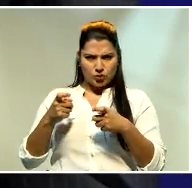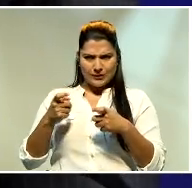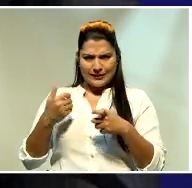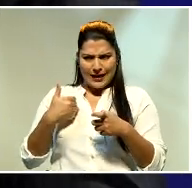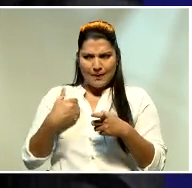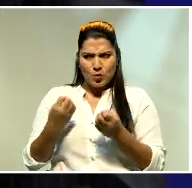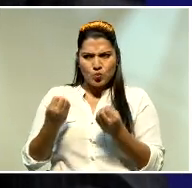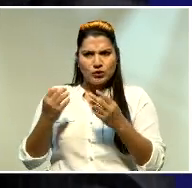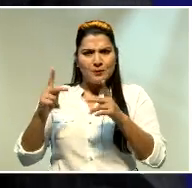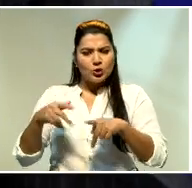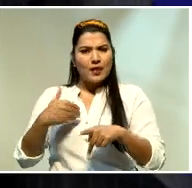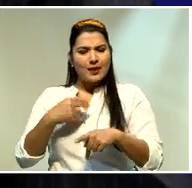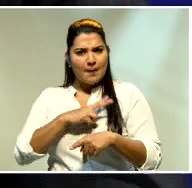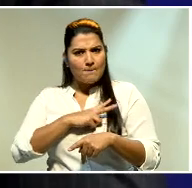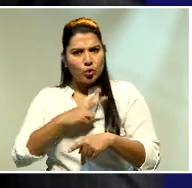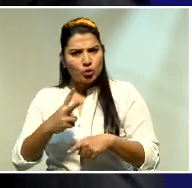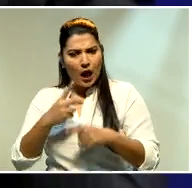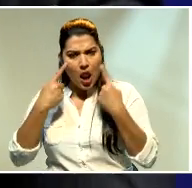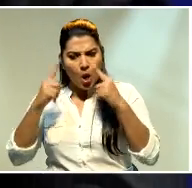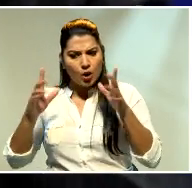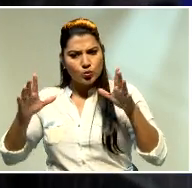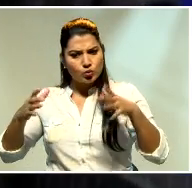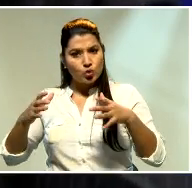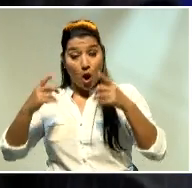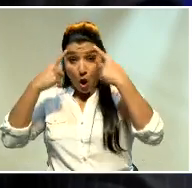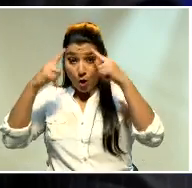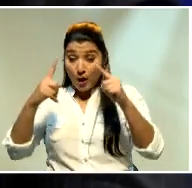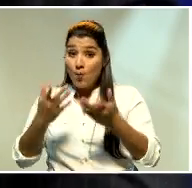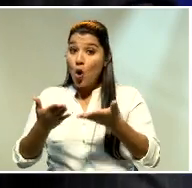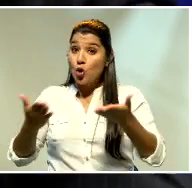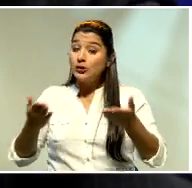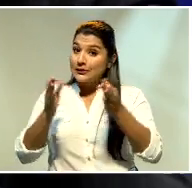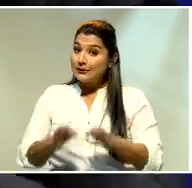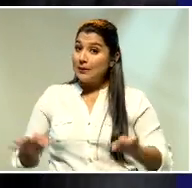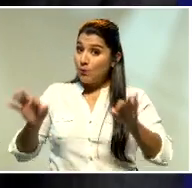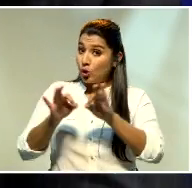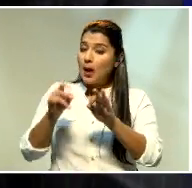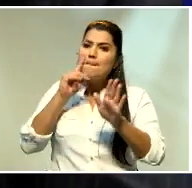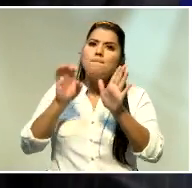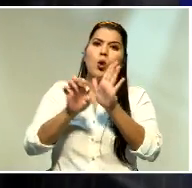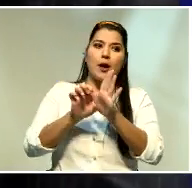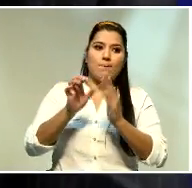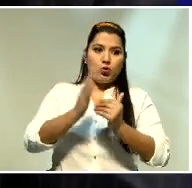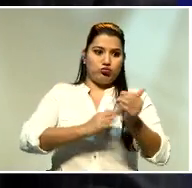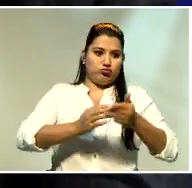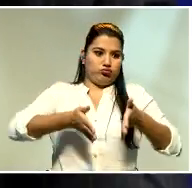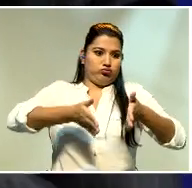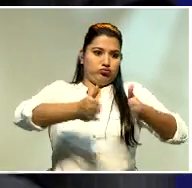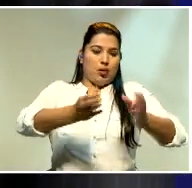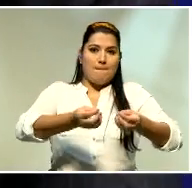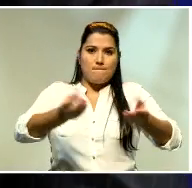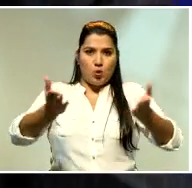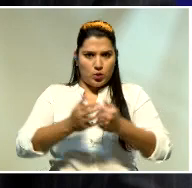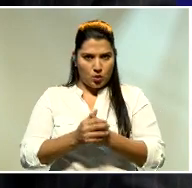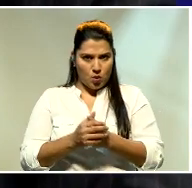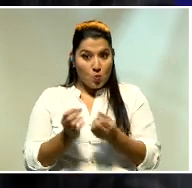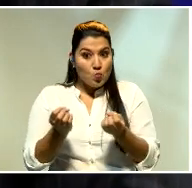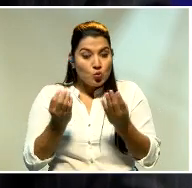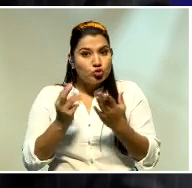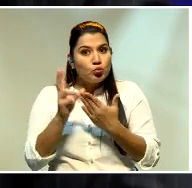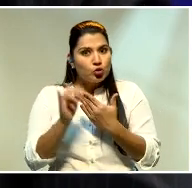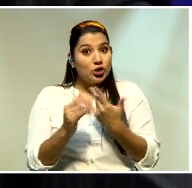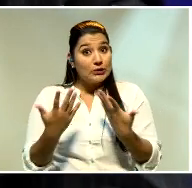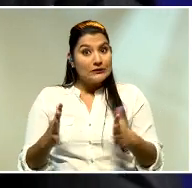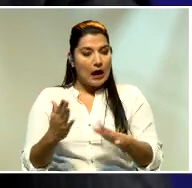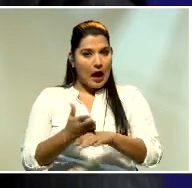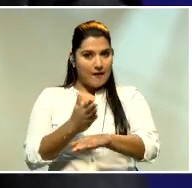que hemos buscado unir, se han logrado cosas importantes. Lo vemos en la infraestructura pública. Hay muchos proyectos que están